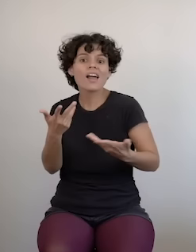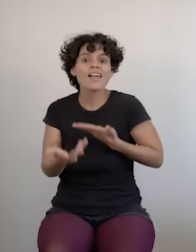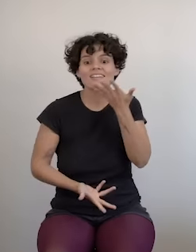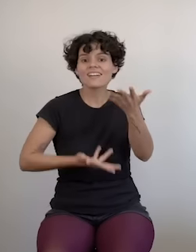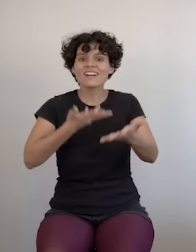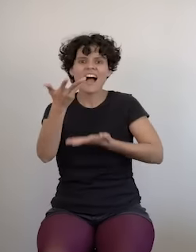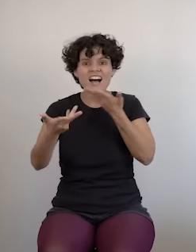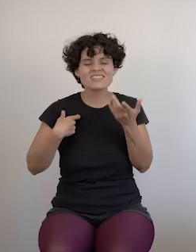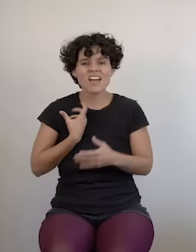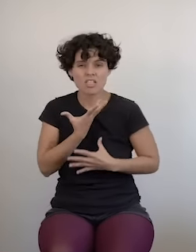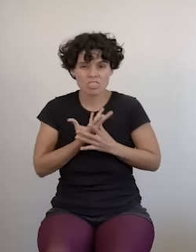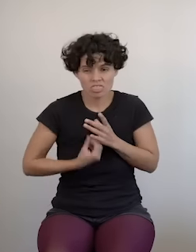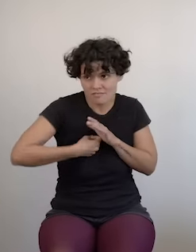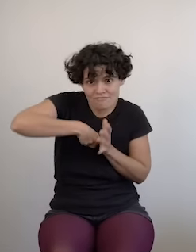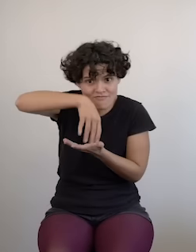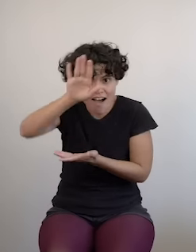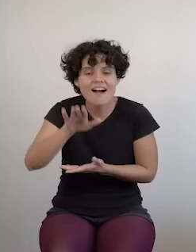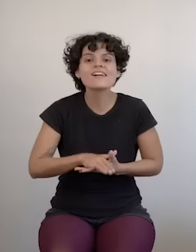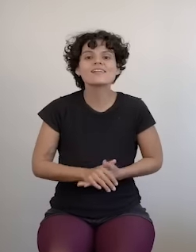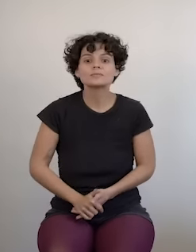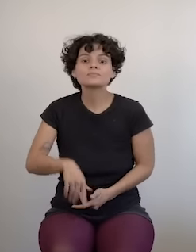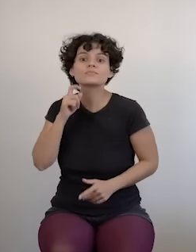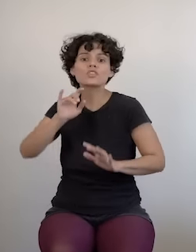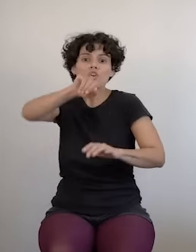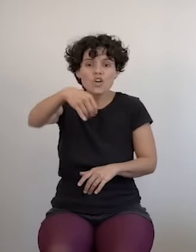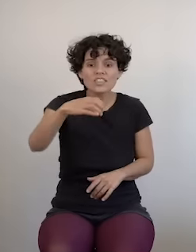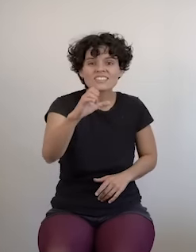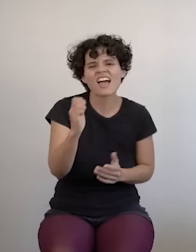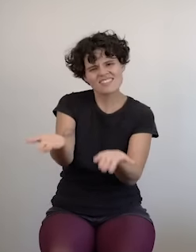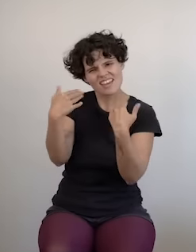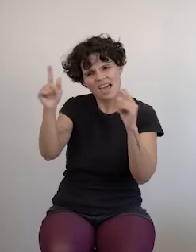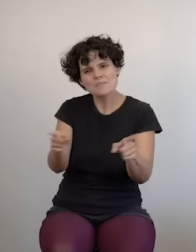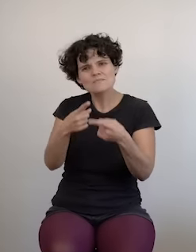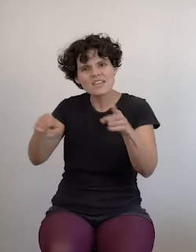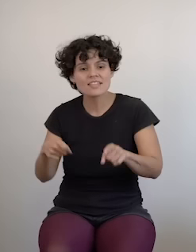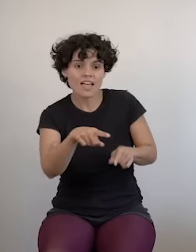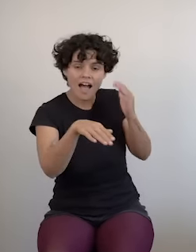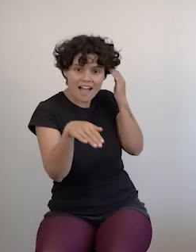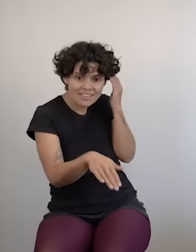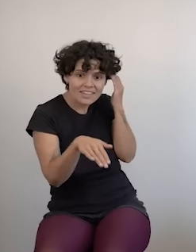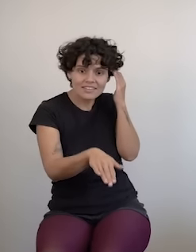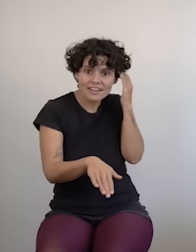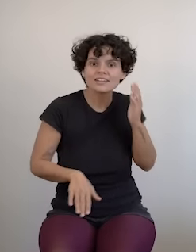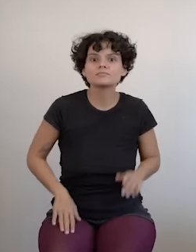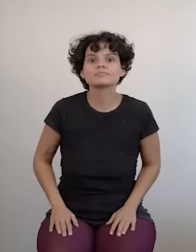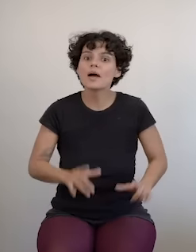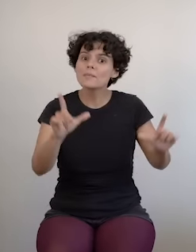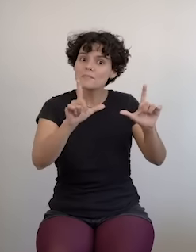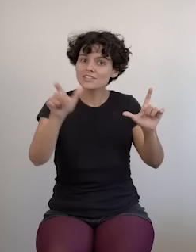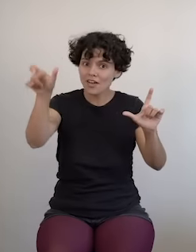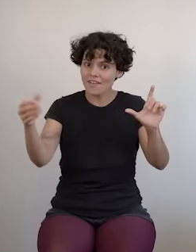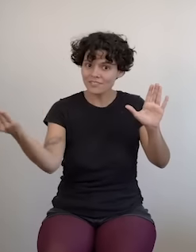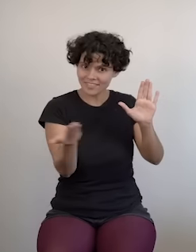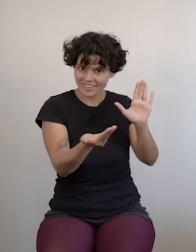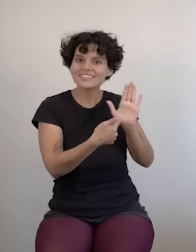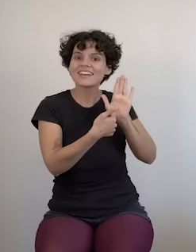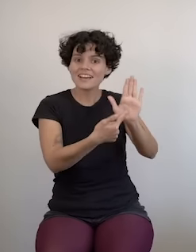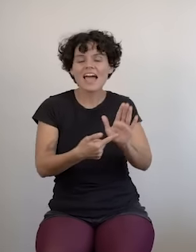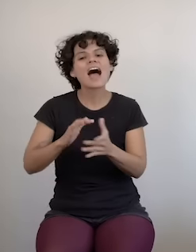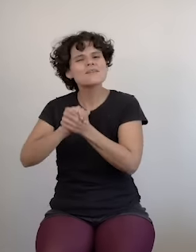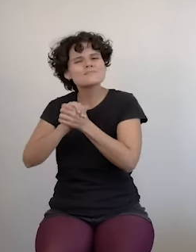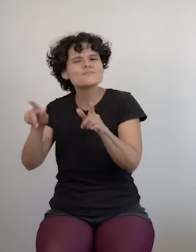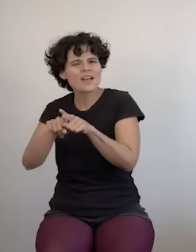que canta, el mal espanta. J.C. Tírame la pista, Atenea. Porque hay personas para invitar